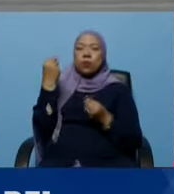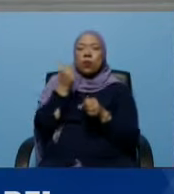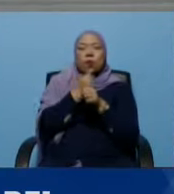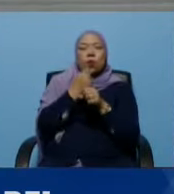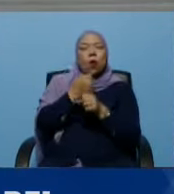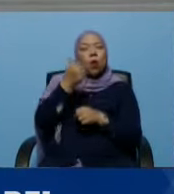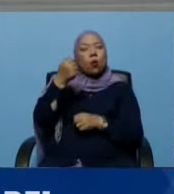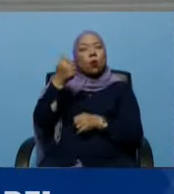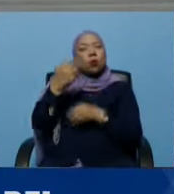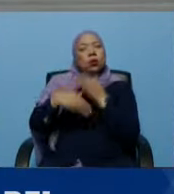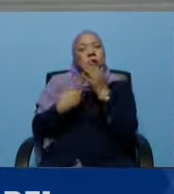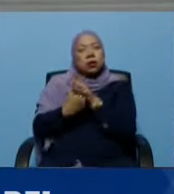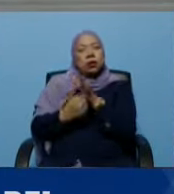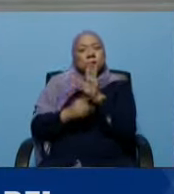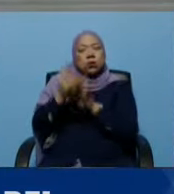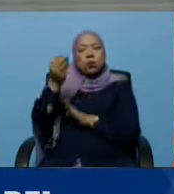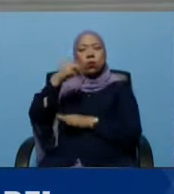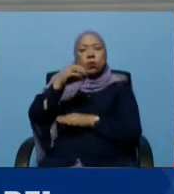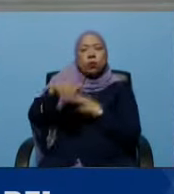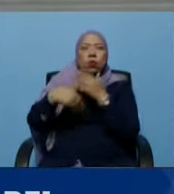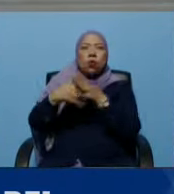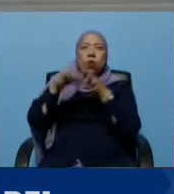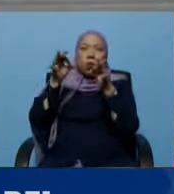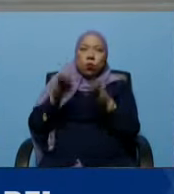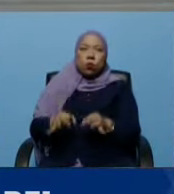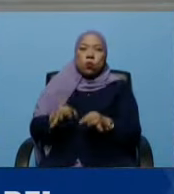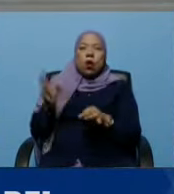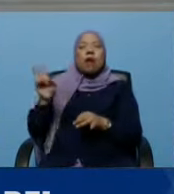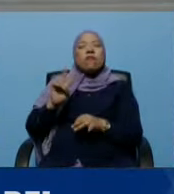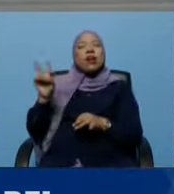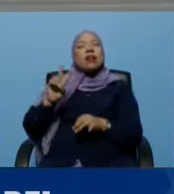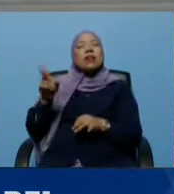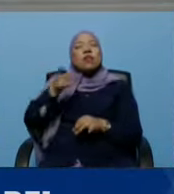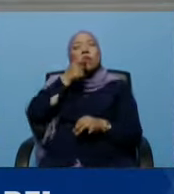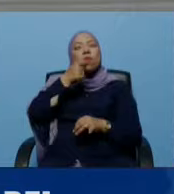poco y avanzar sobre paso firme a una Venezuela